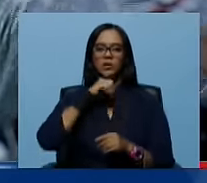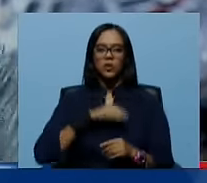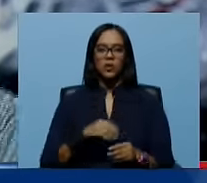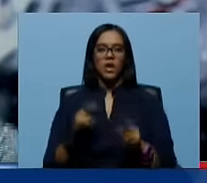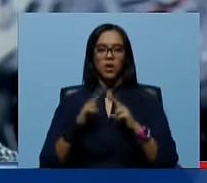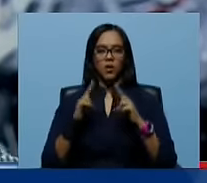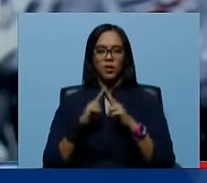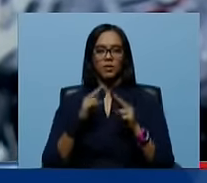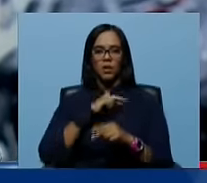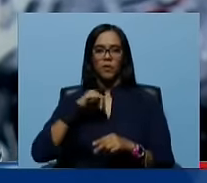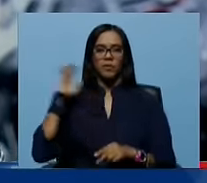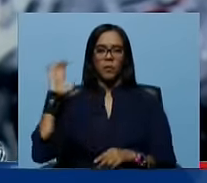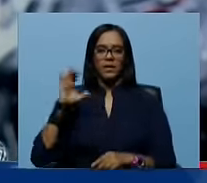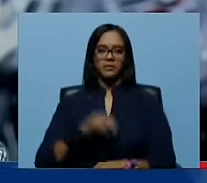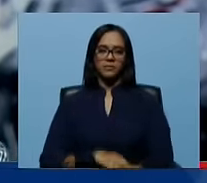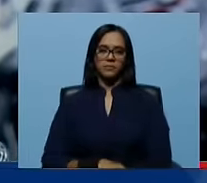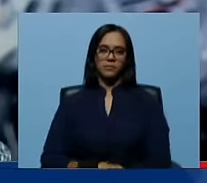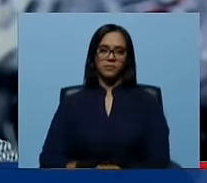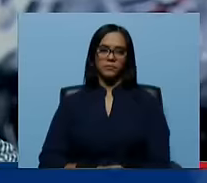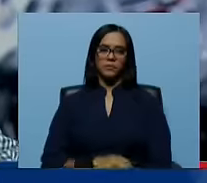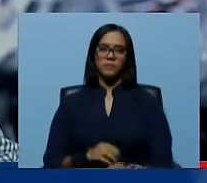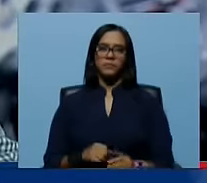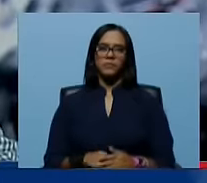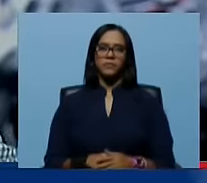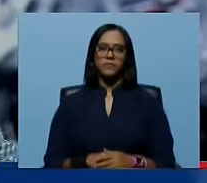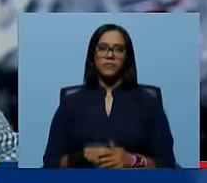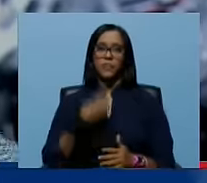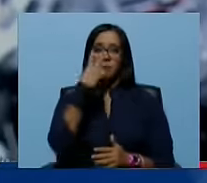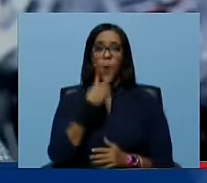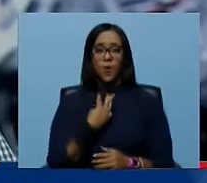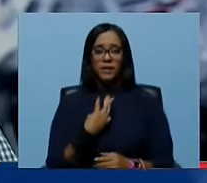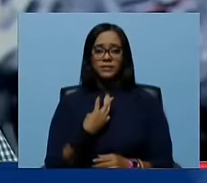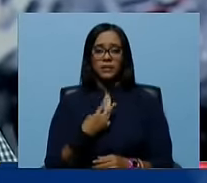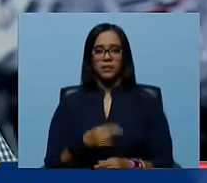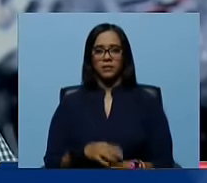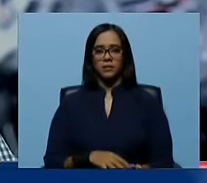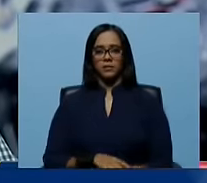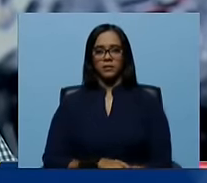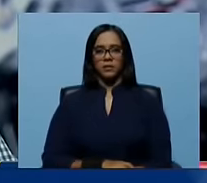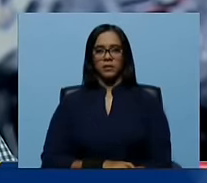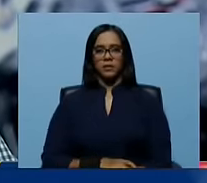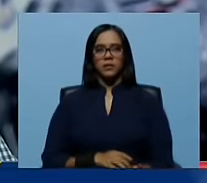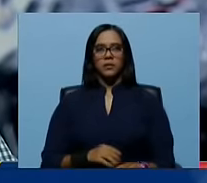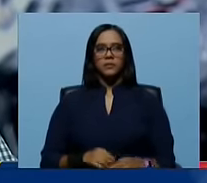conocida de nuestro país. Miseria.